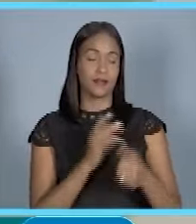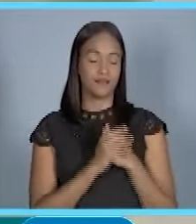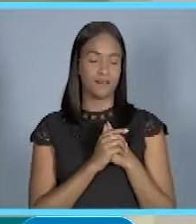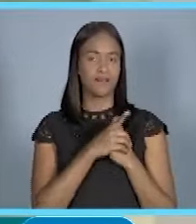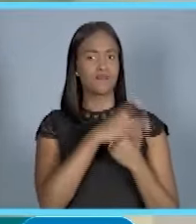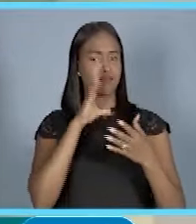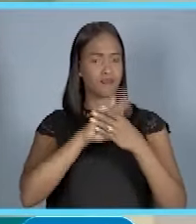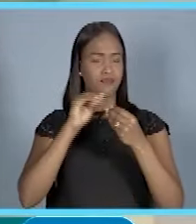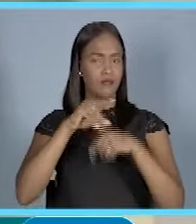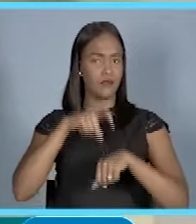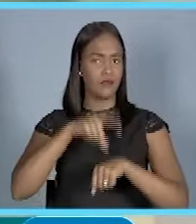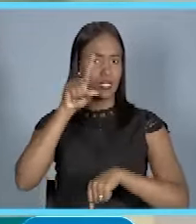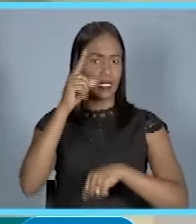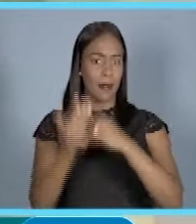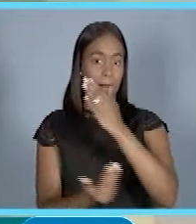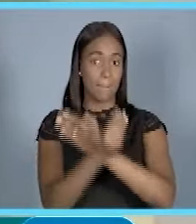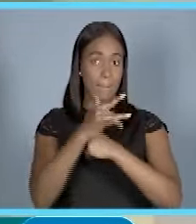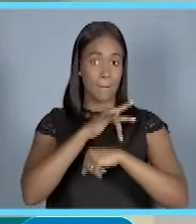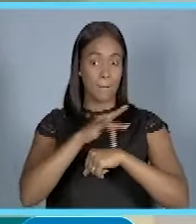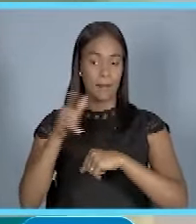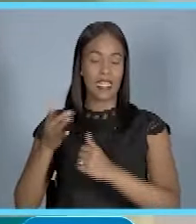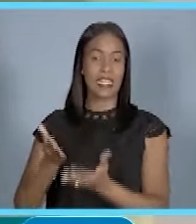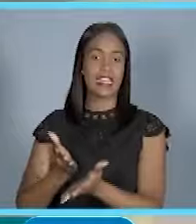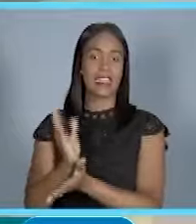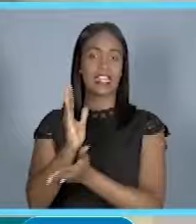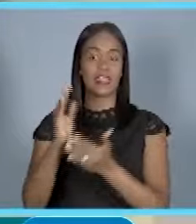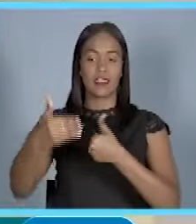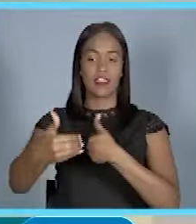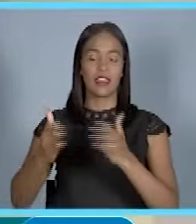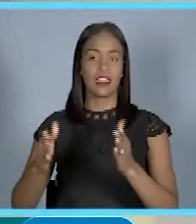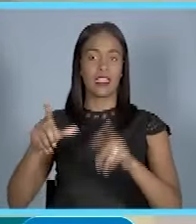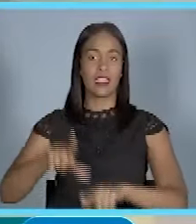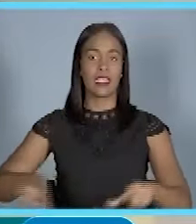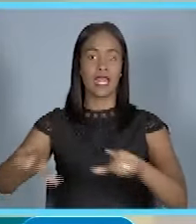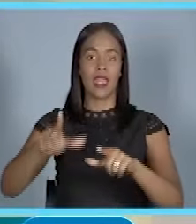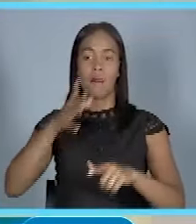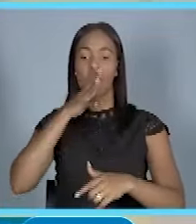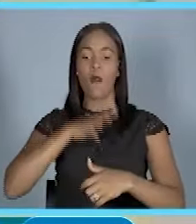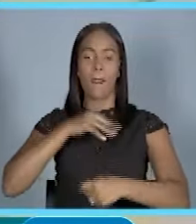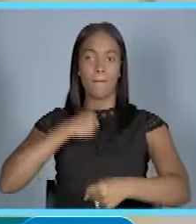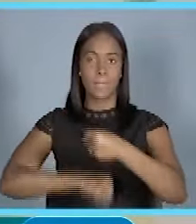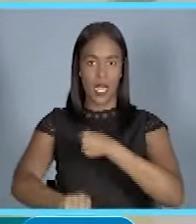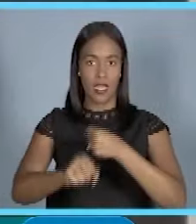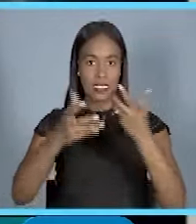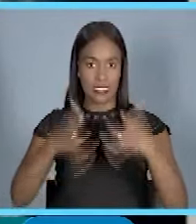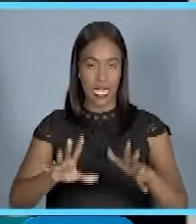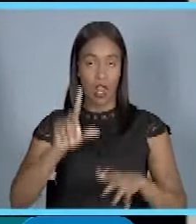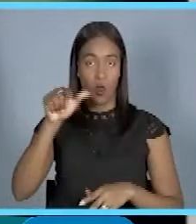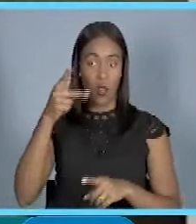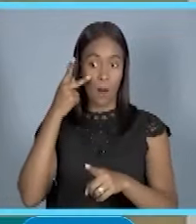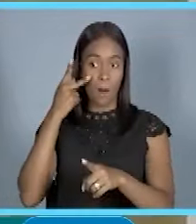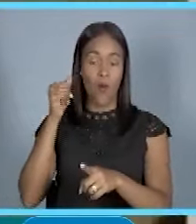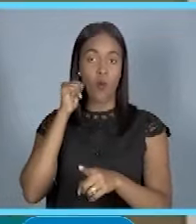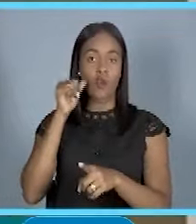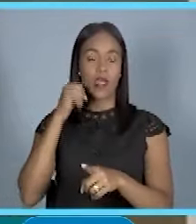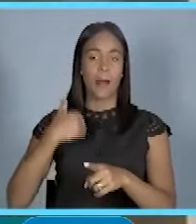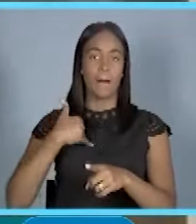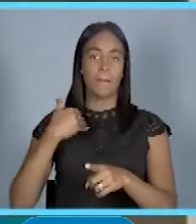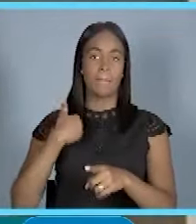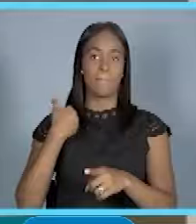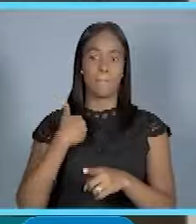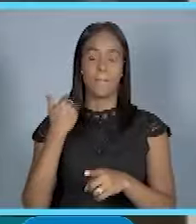aproximadamente a la 1 de la madrugada, ingresó a una habitación en el área de posparto, luego en que se encontraba una joven madre junto